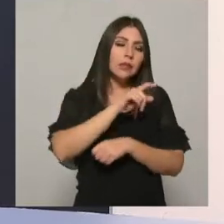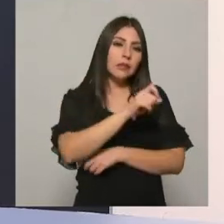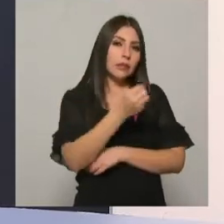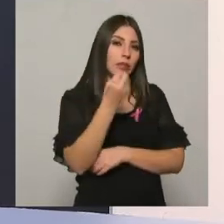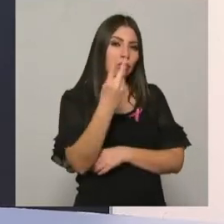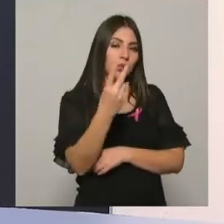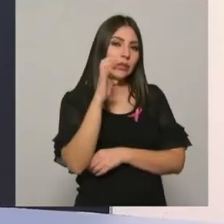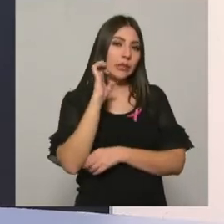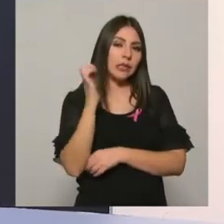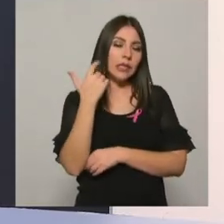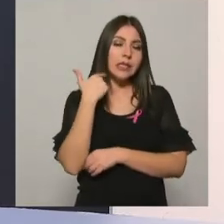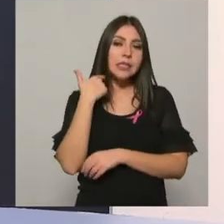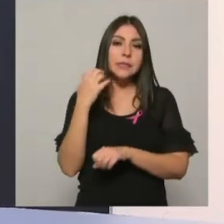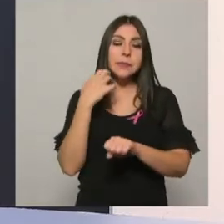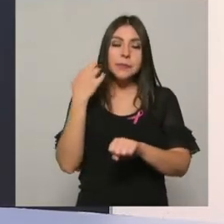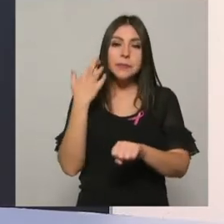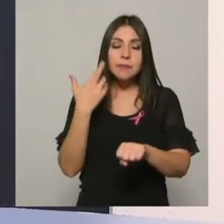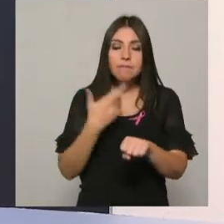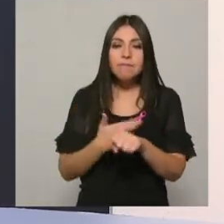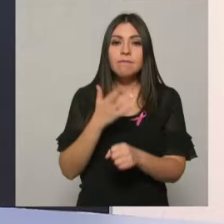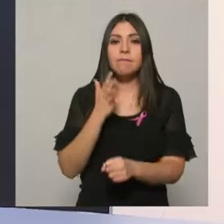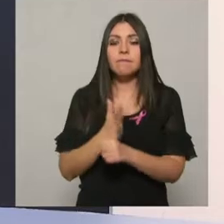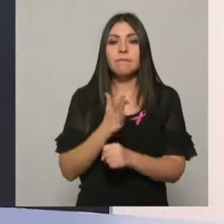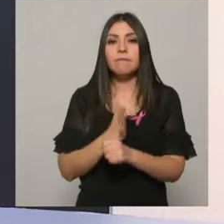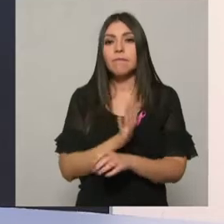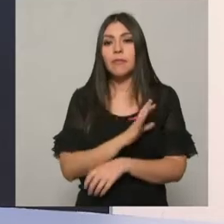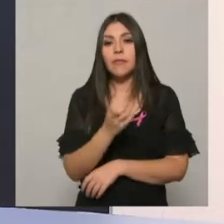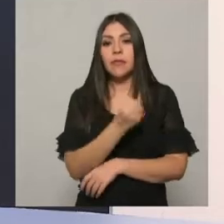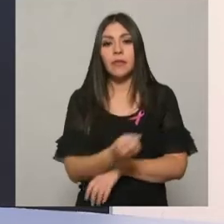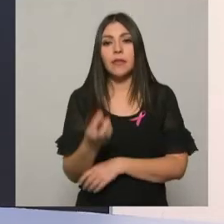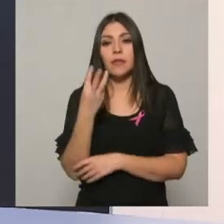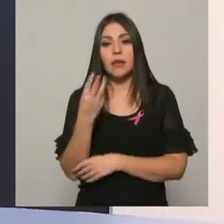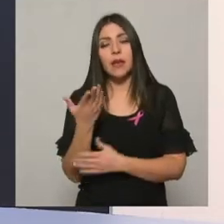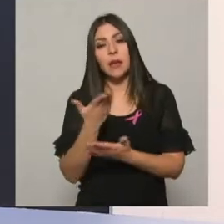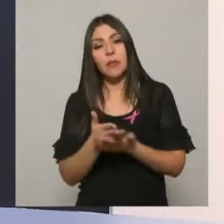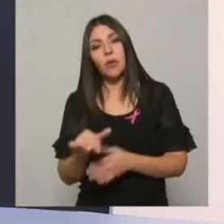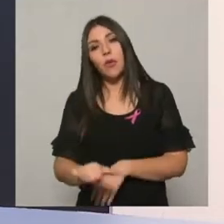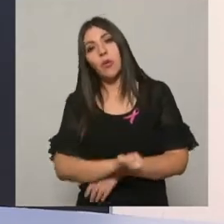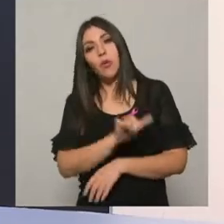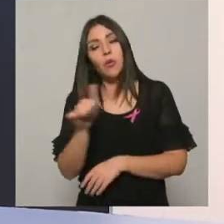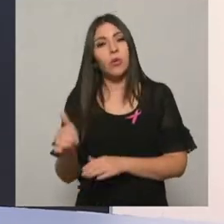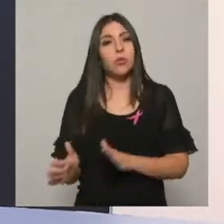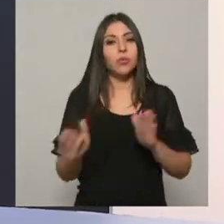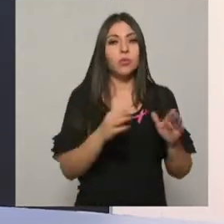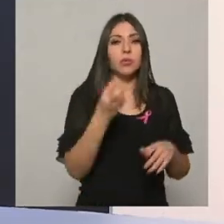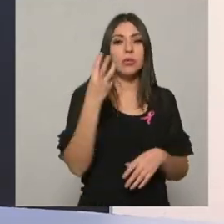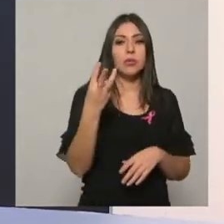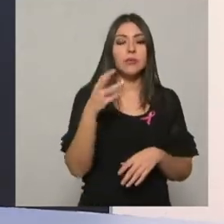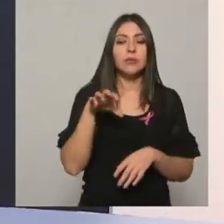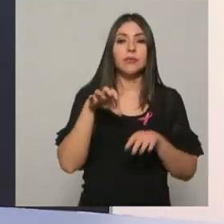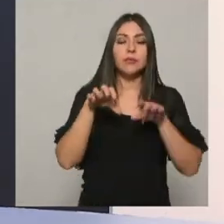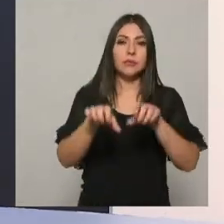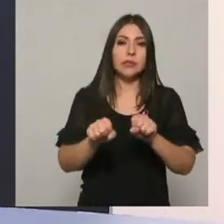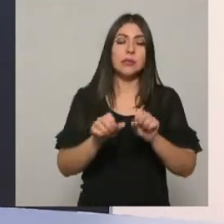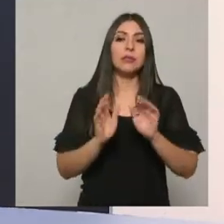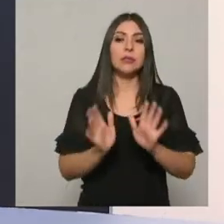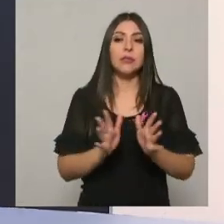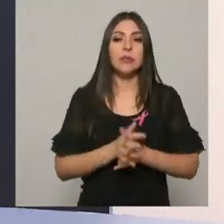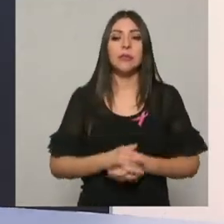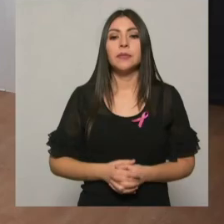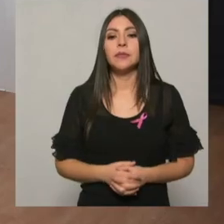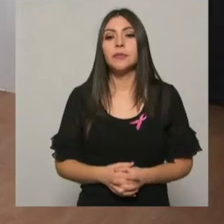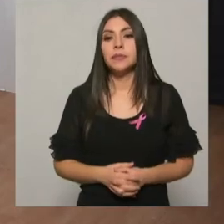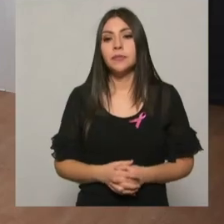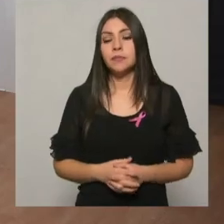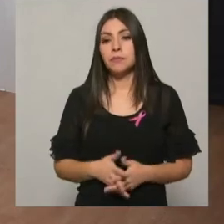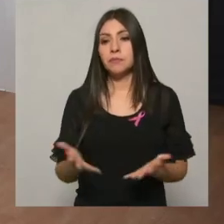2 exsecretarios, pues ya se suman, ya serían 3, y aparte otros 3 detenidos. Bueno, pues es parte de lo que estamos viendo en